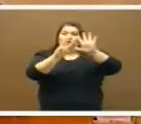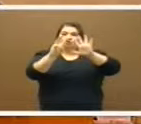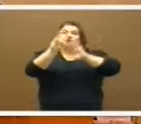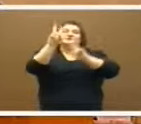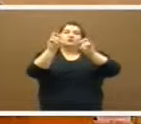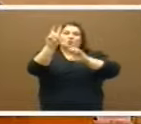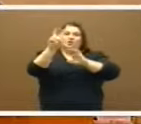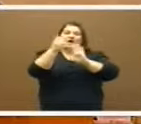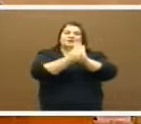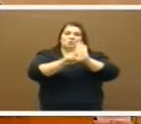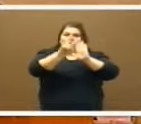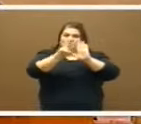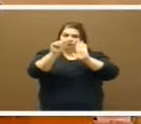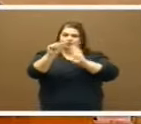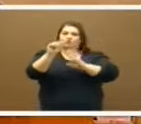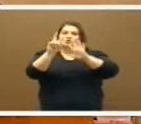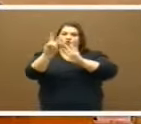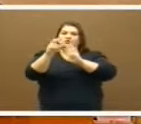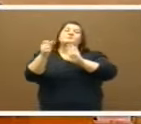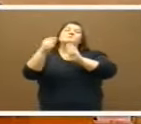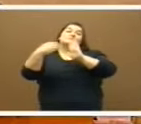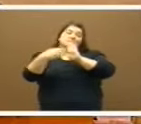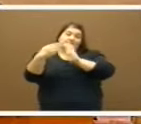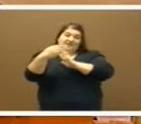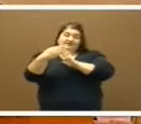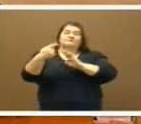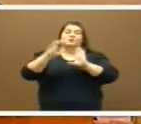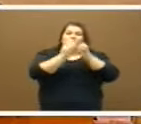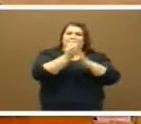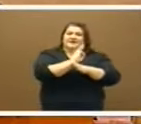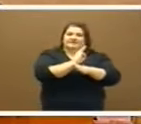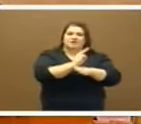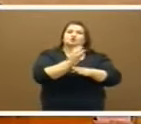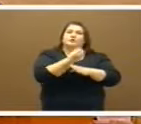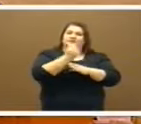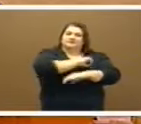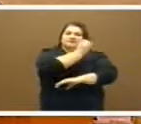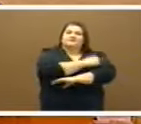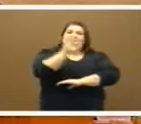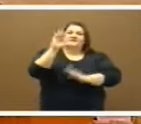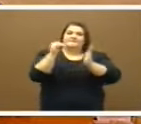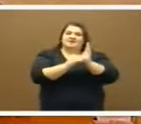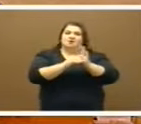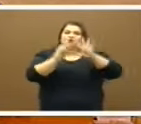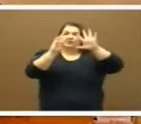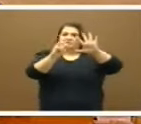título 2, artículo 2, punto segundo, apartado b, del Grupo Parlamentario Socialista, registro de entrada 15